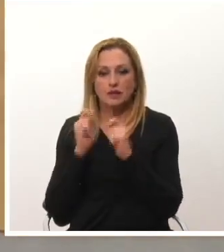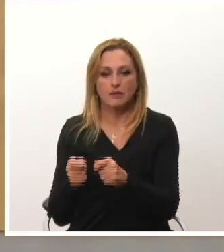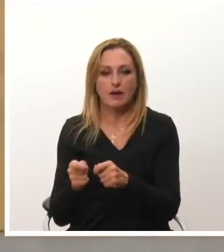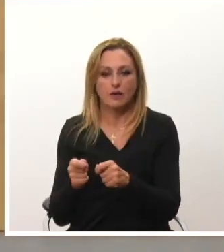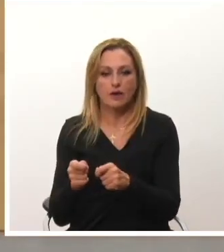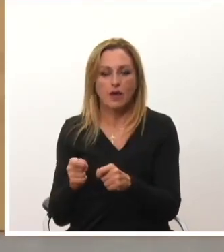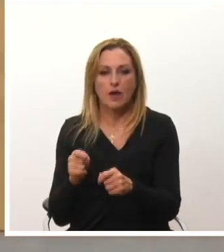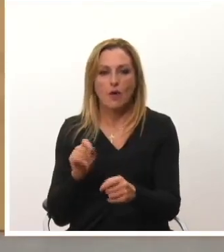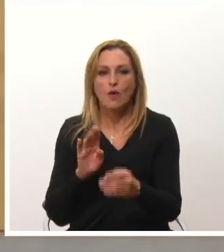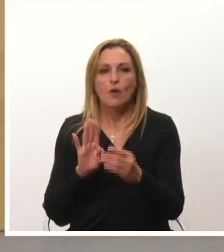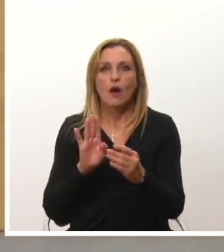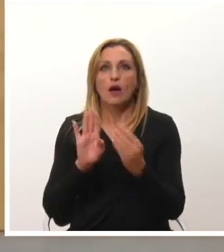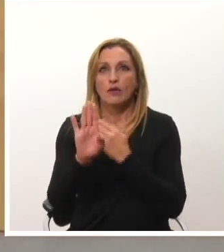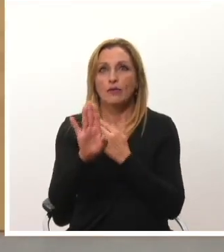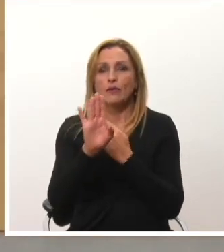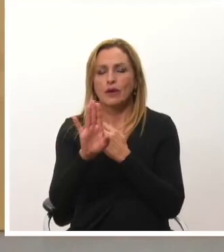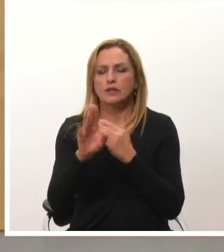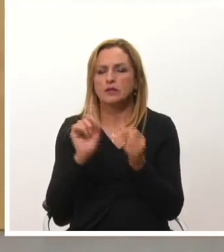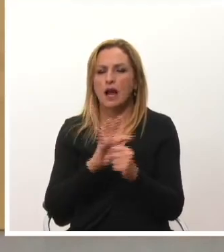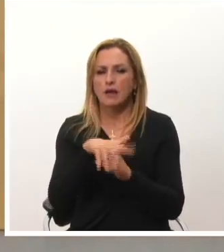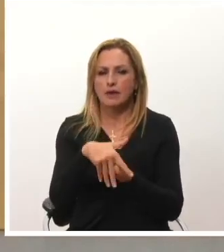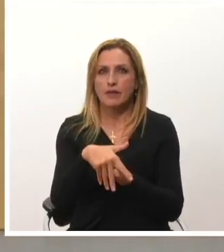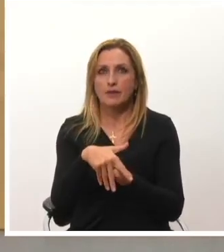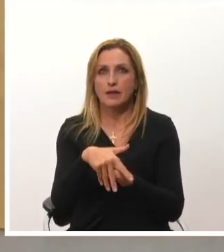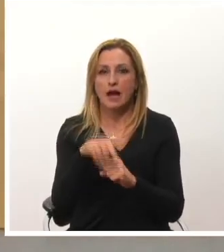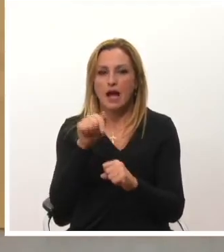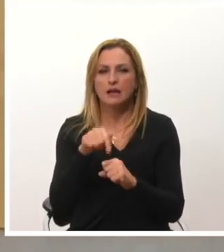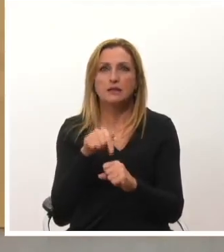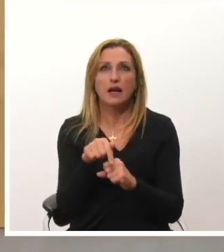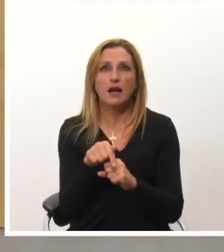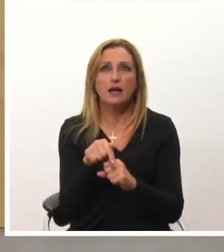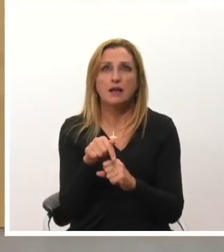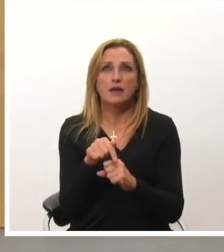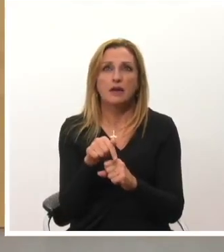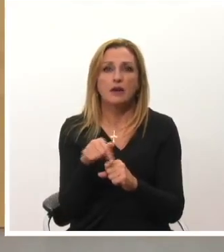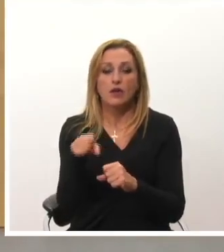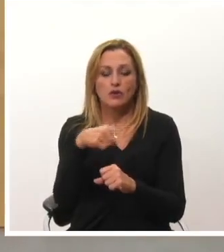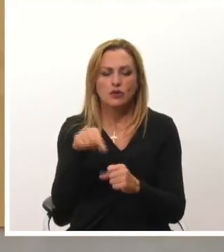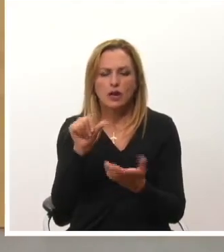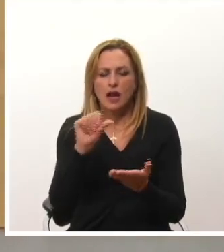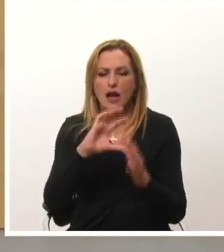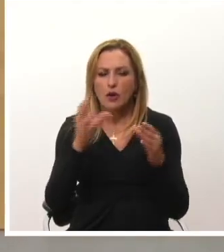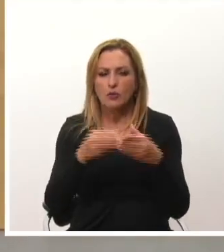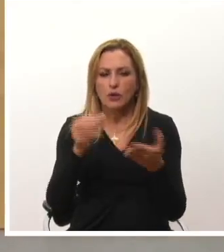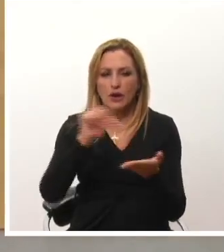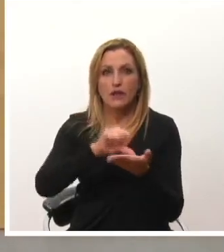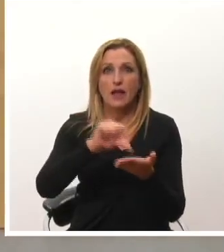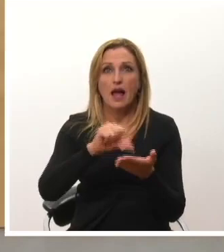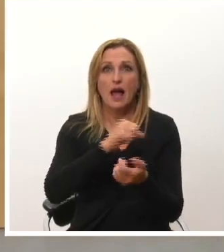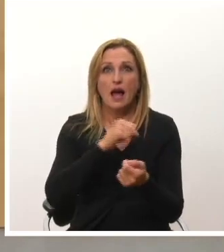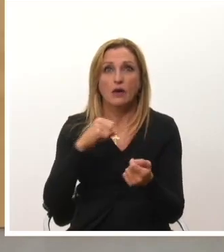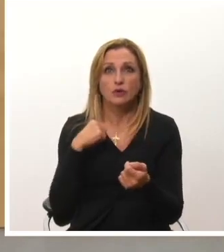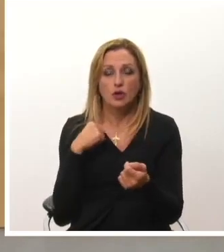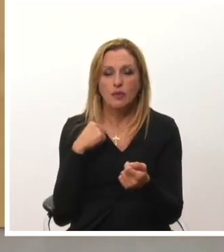primero la preservación de los ciudadanos somos lo de las una de las comunidades autónomas que hemos tenido una menor tasa de letalidad